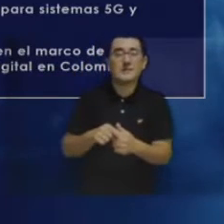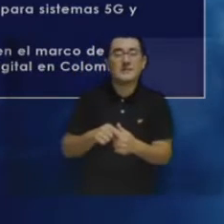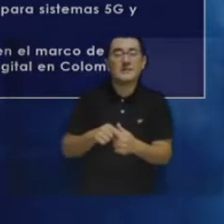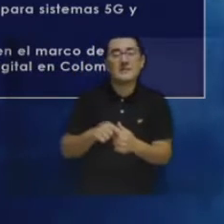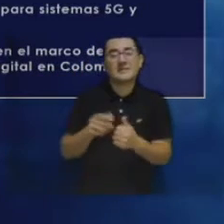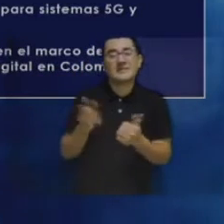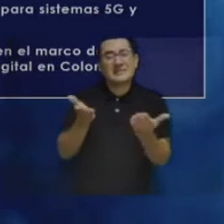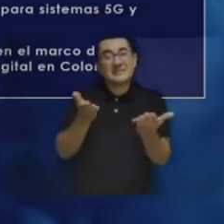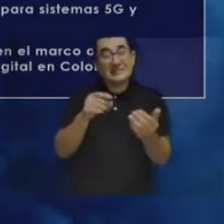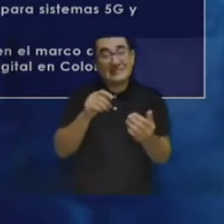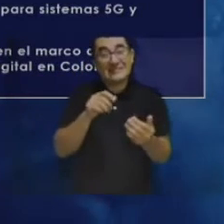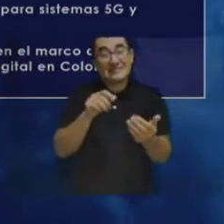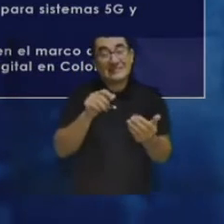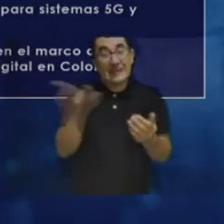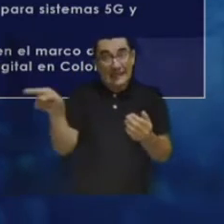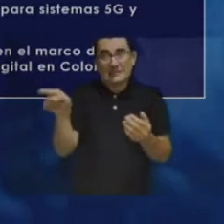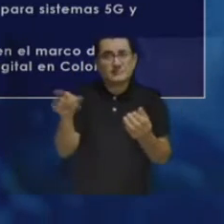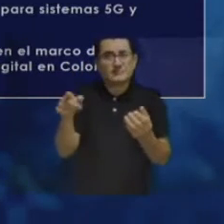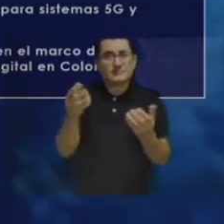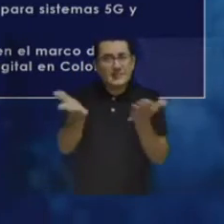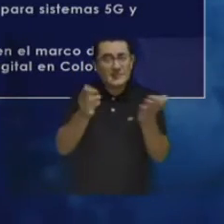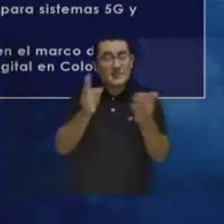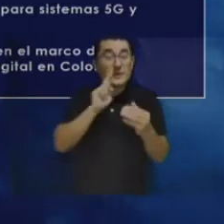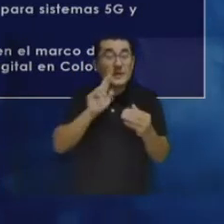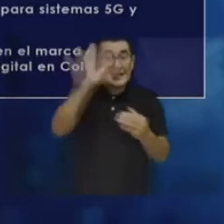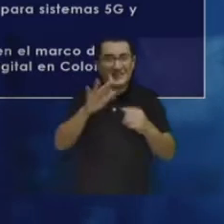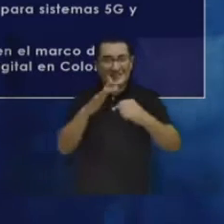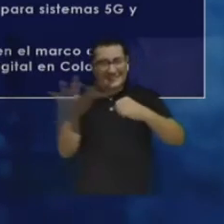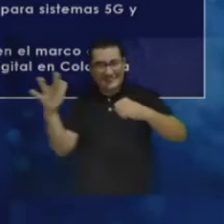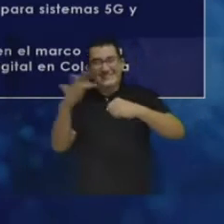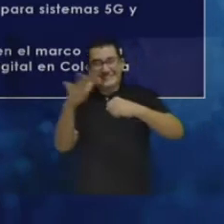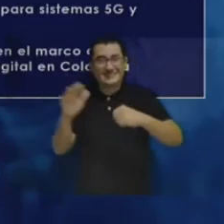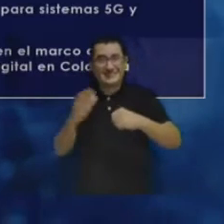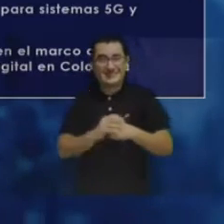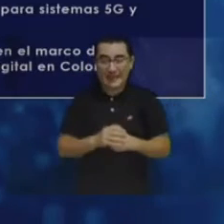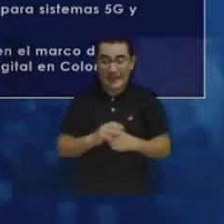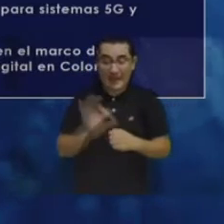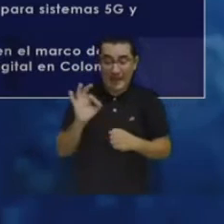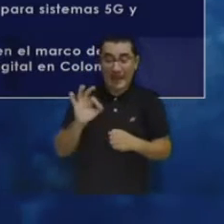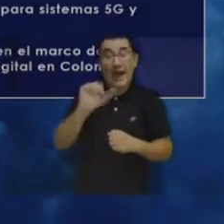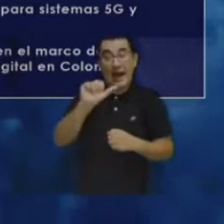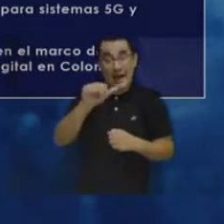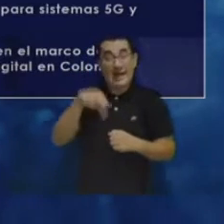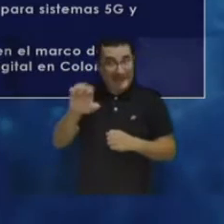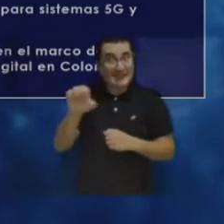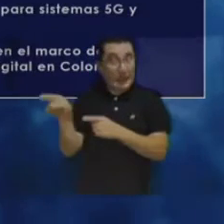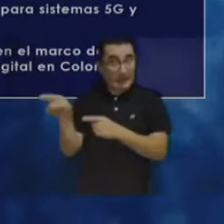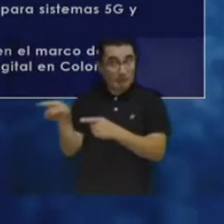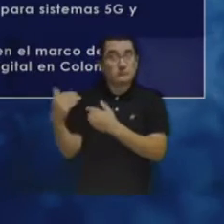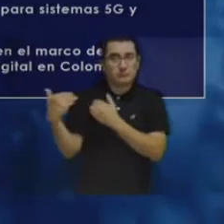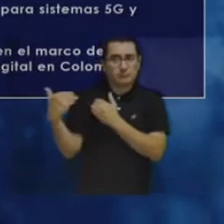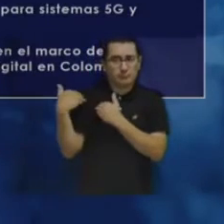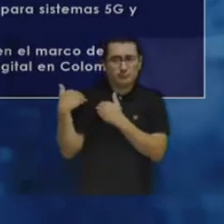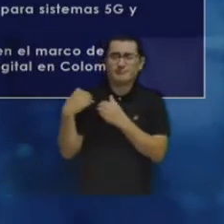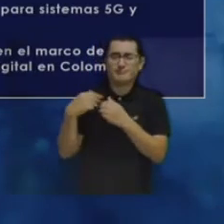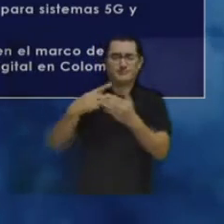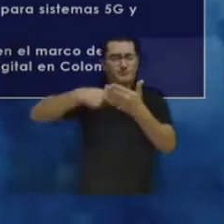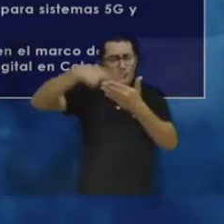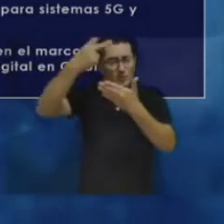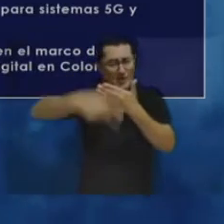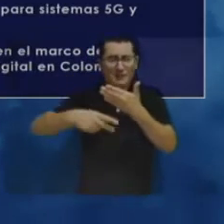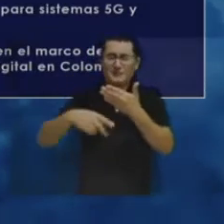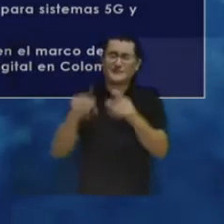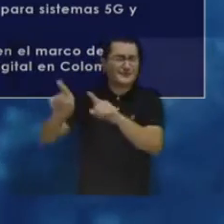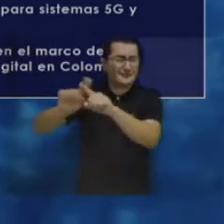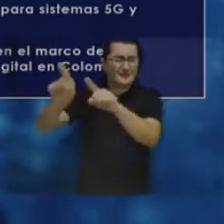durante estos últimos tres años, la ANE ha realizado diferentes proyectos que apuntan a aumentar la disponibilidad de